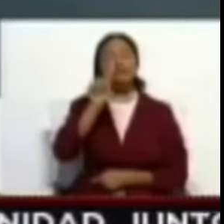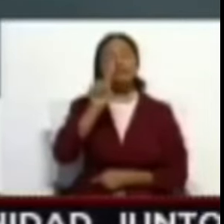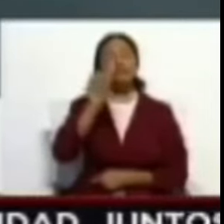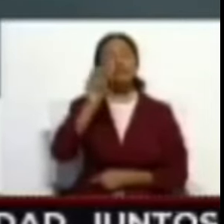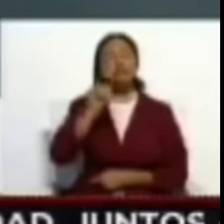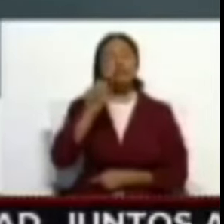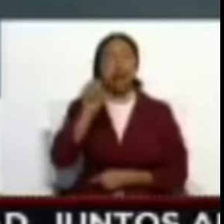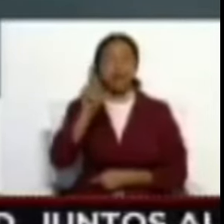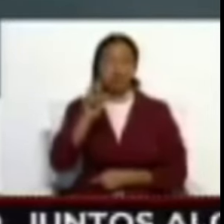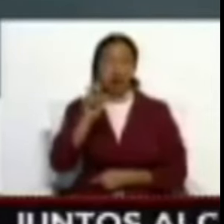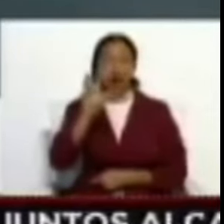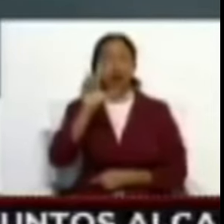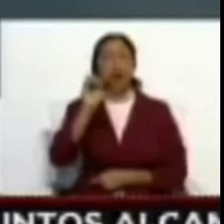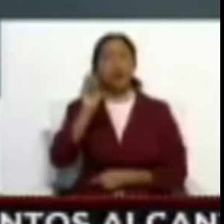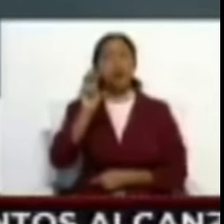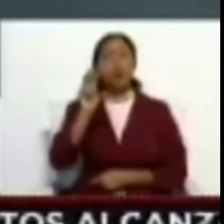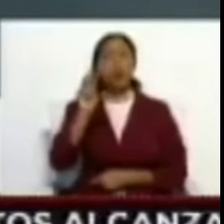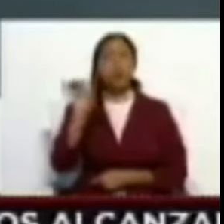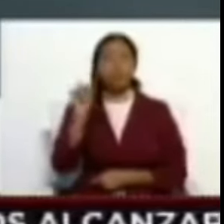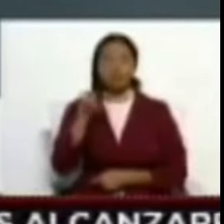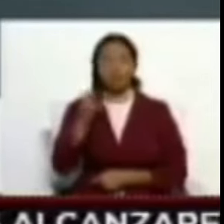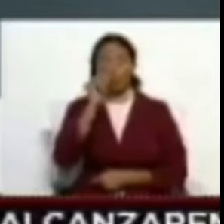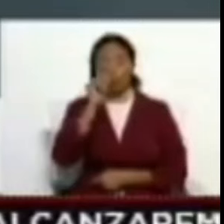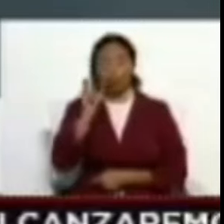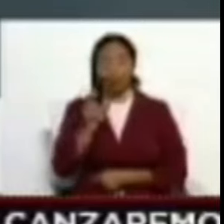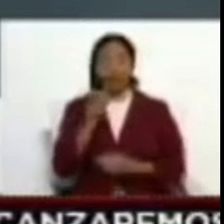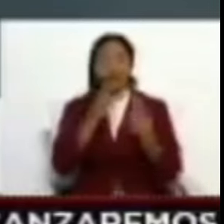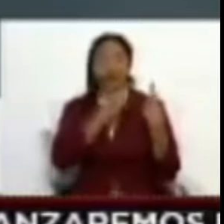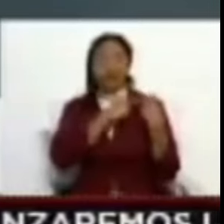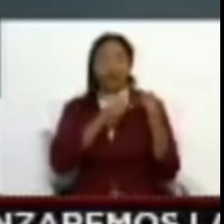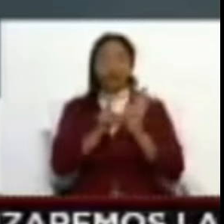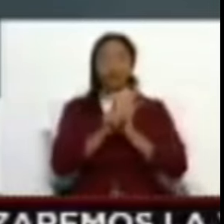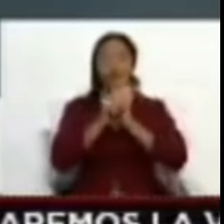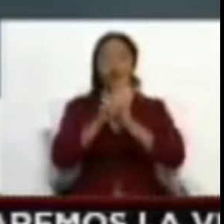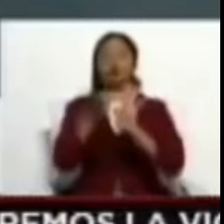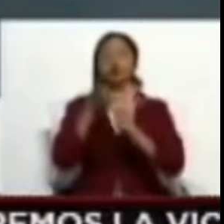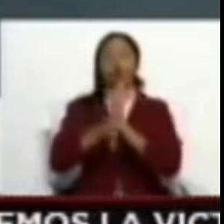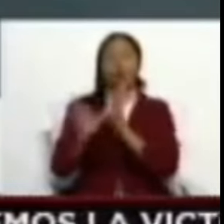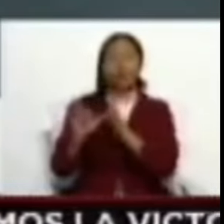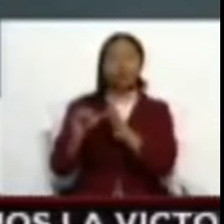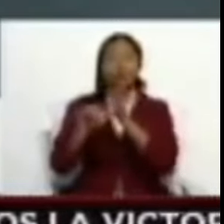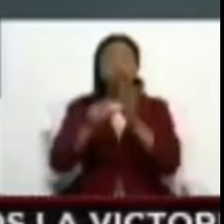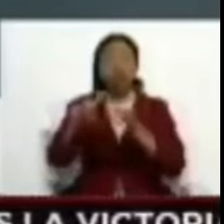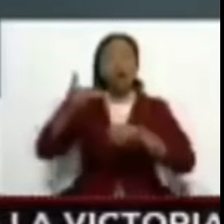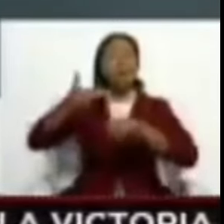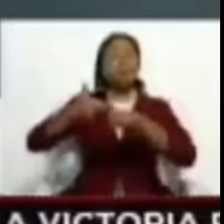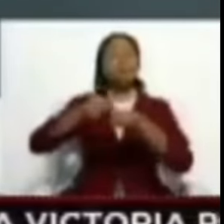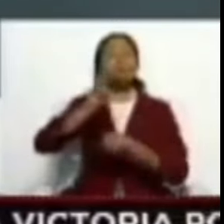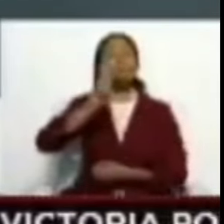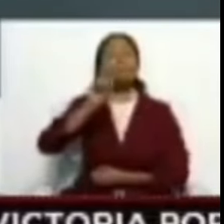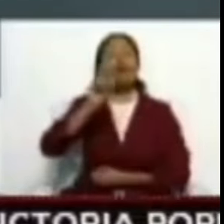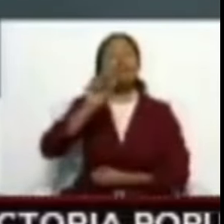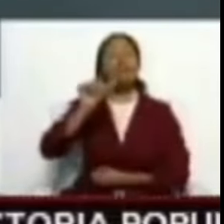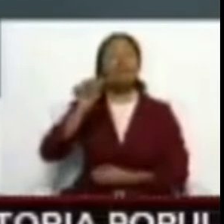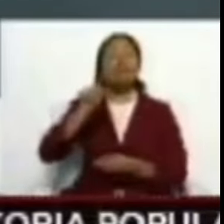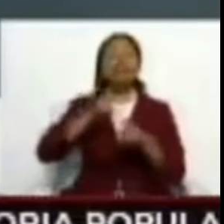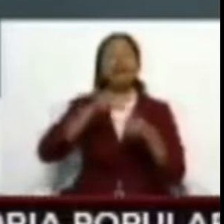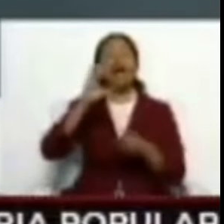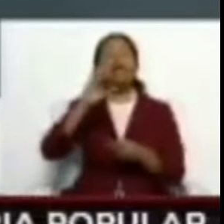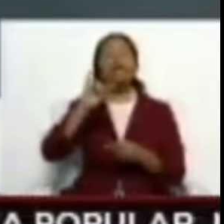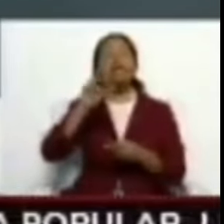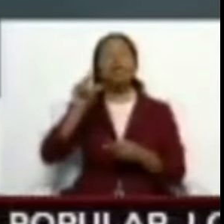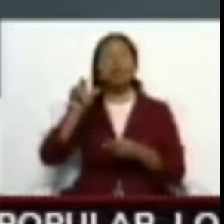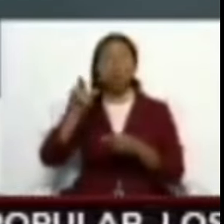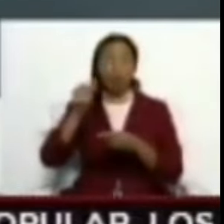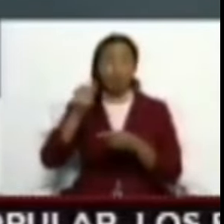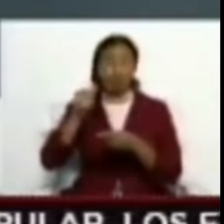de representante directo de la mafia PDVSA Cristo para armar este conglomerado, donde